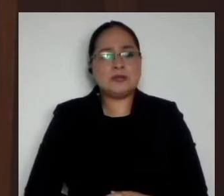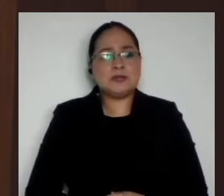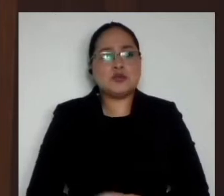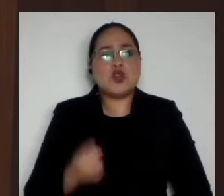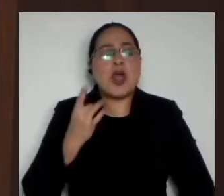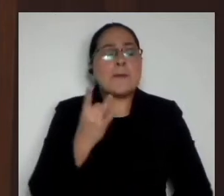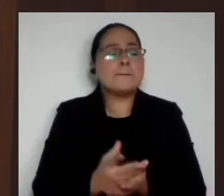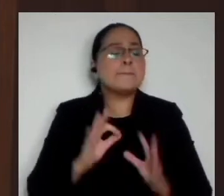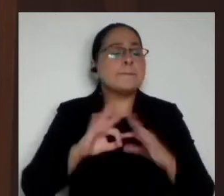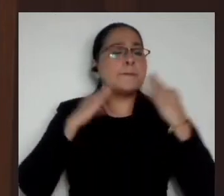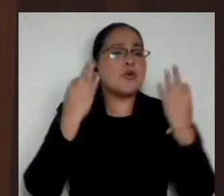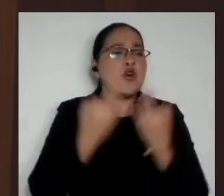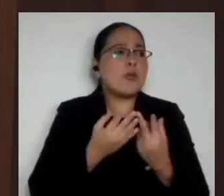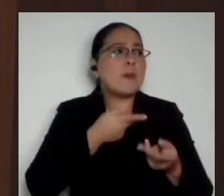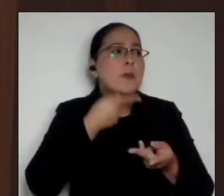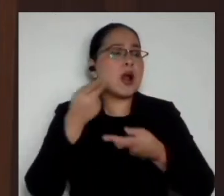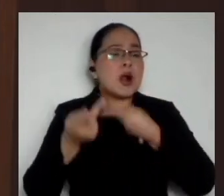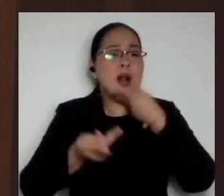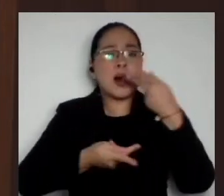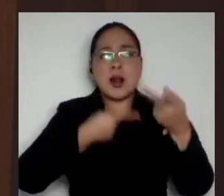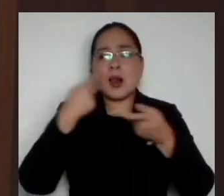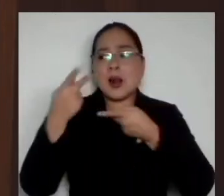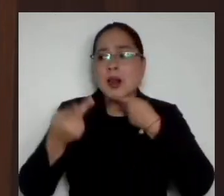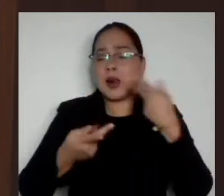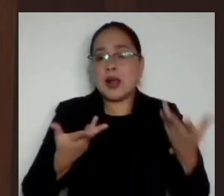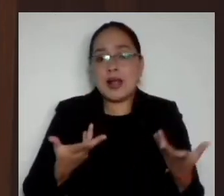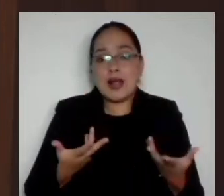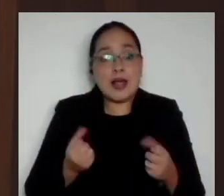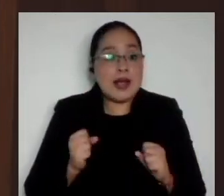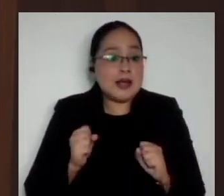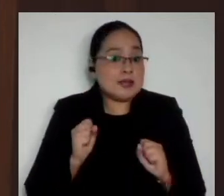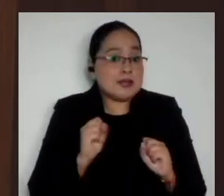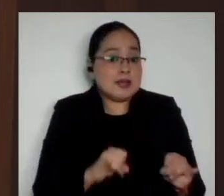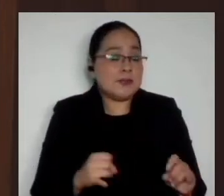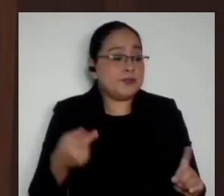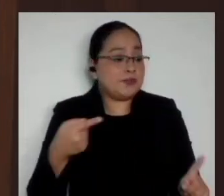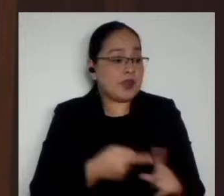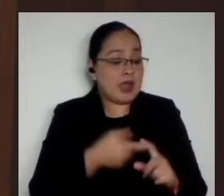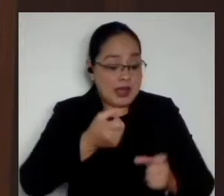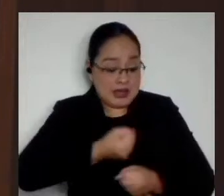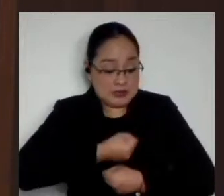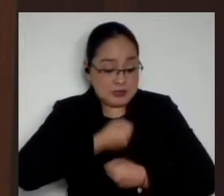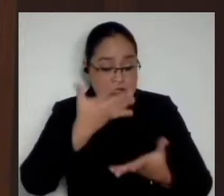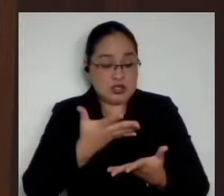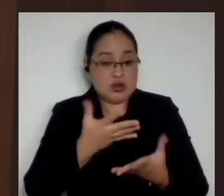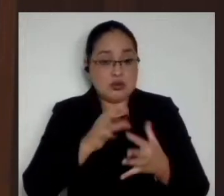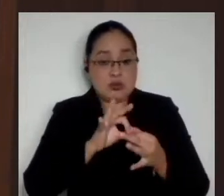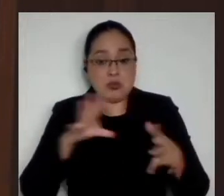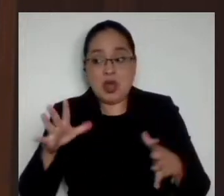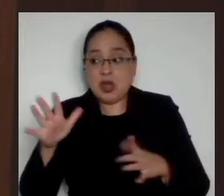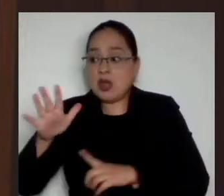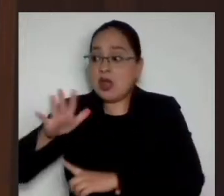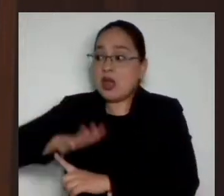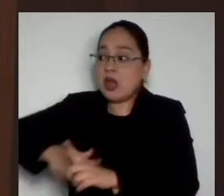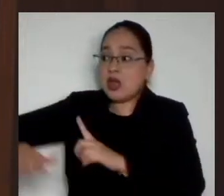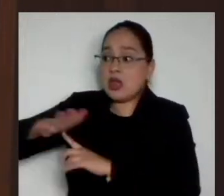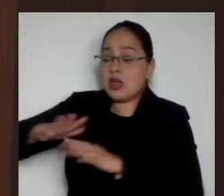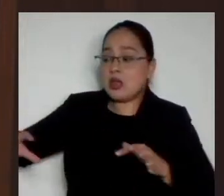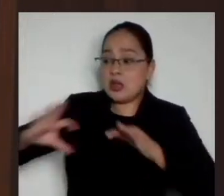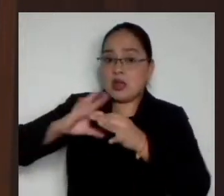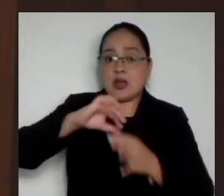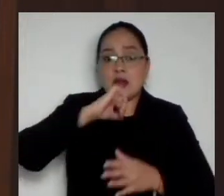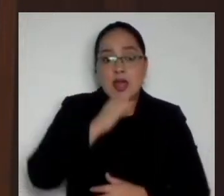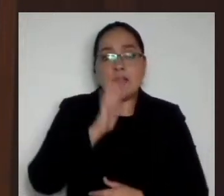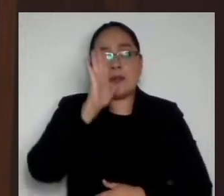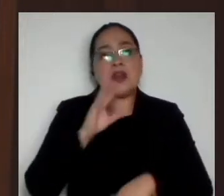expresiones que, como también digo, la expresión fuera del contexto da para el pretexto. Y